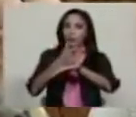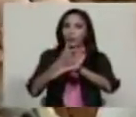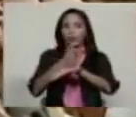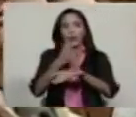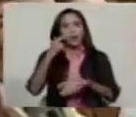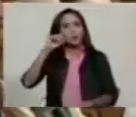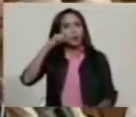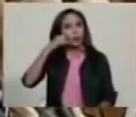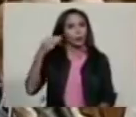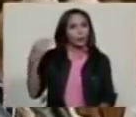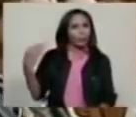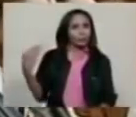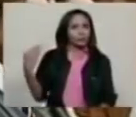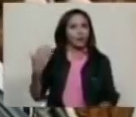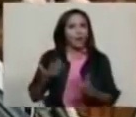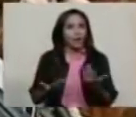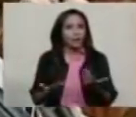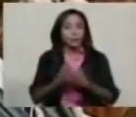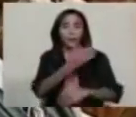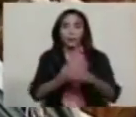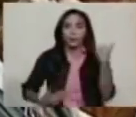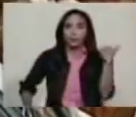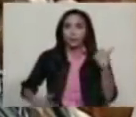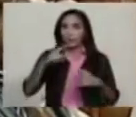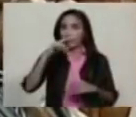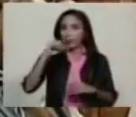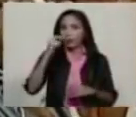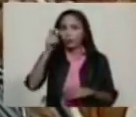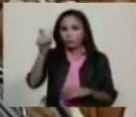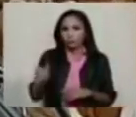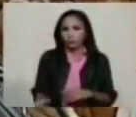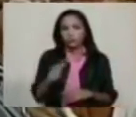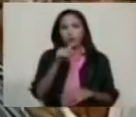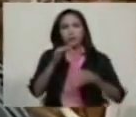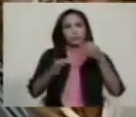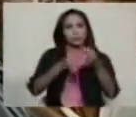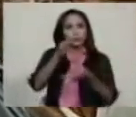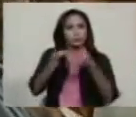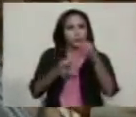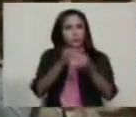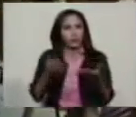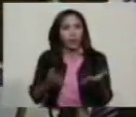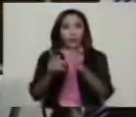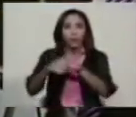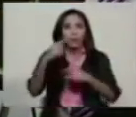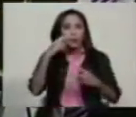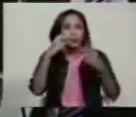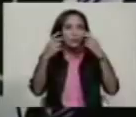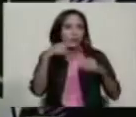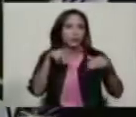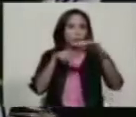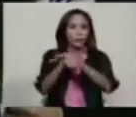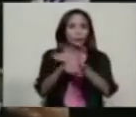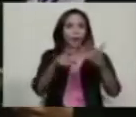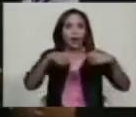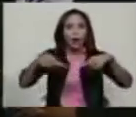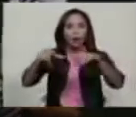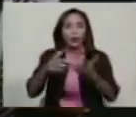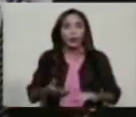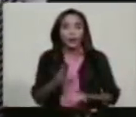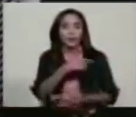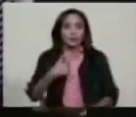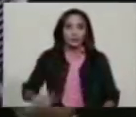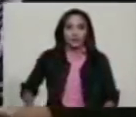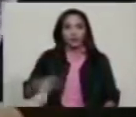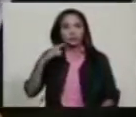que recientemente el presidente de la República, Nicolás Maduro Moros, estuvo de visita de Estado en la República